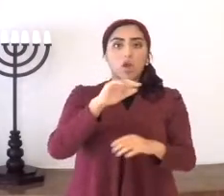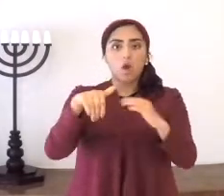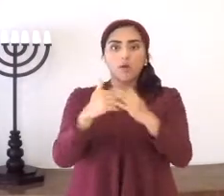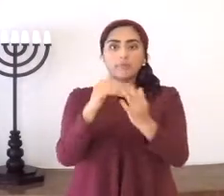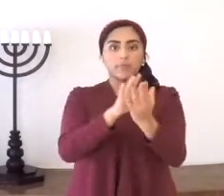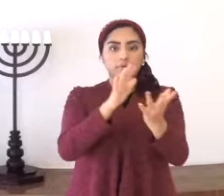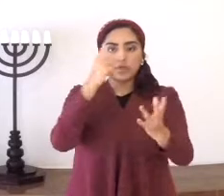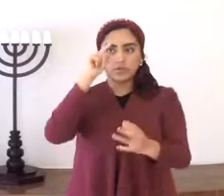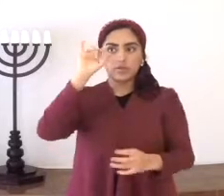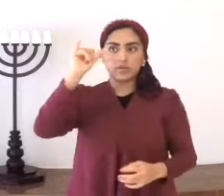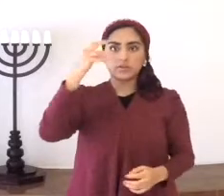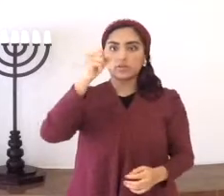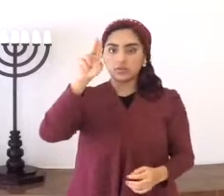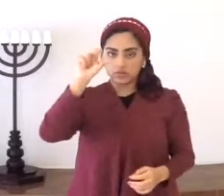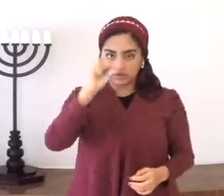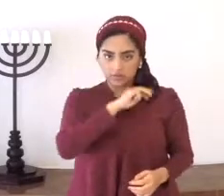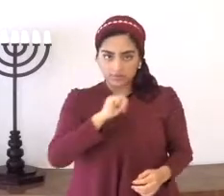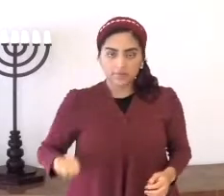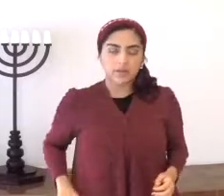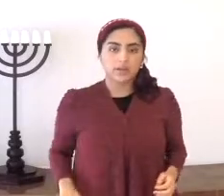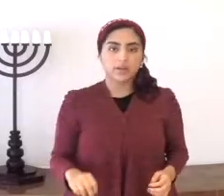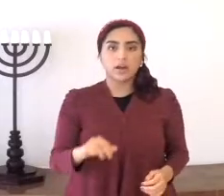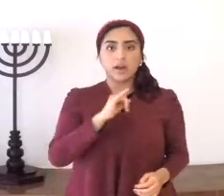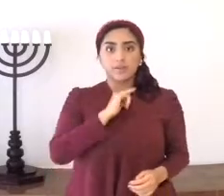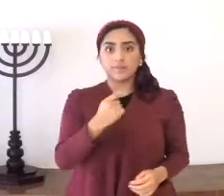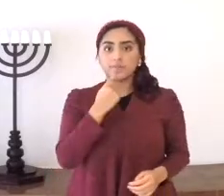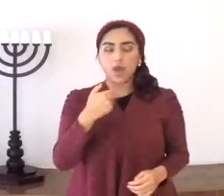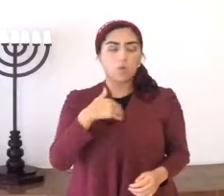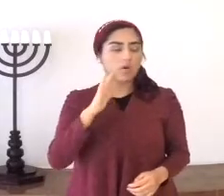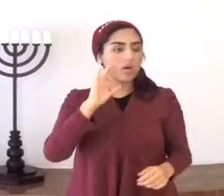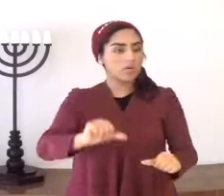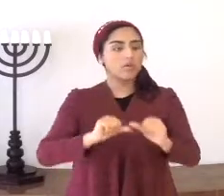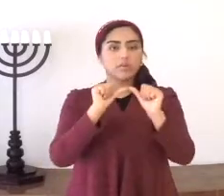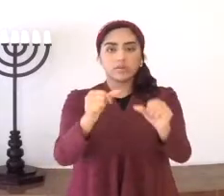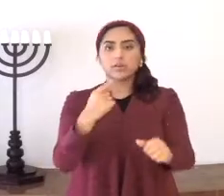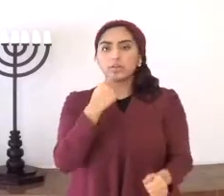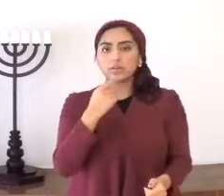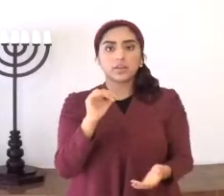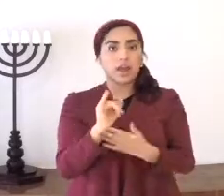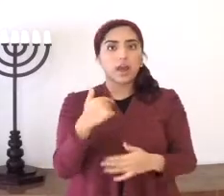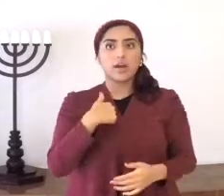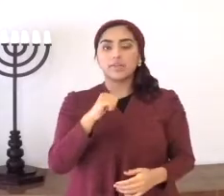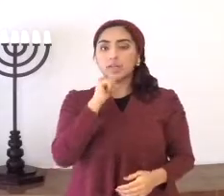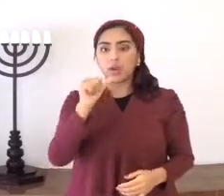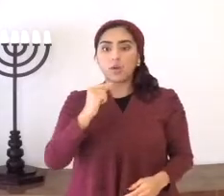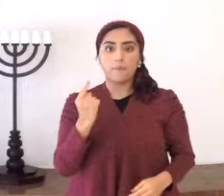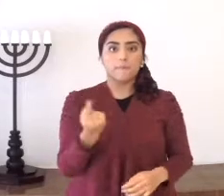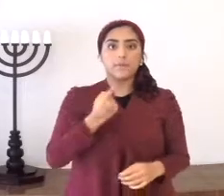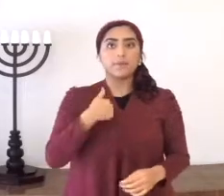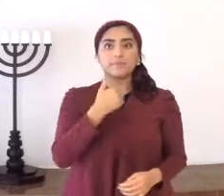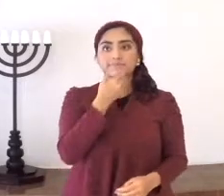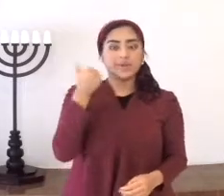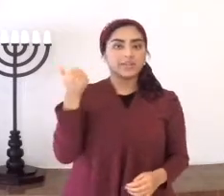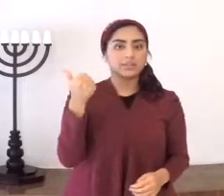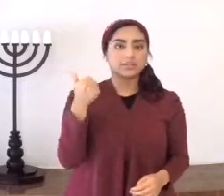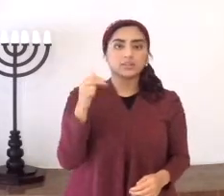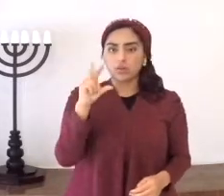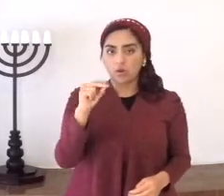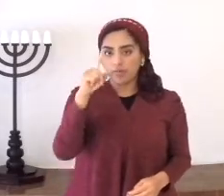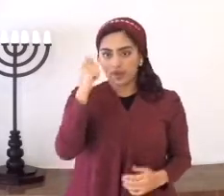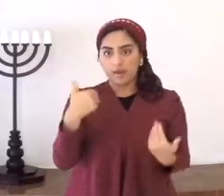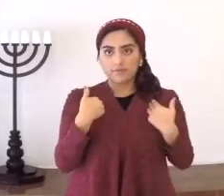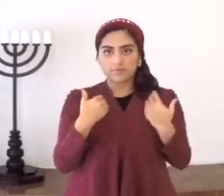Lógico, la gloria solamente es para Yahshua HaMashiach. Yo estoy diciendo, y lo seguiré diciendo, que no soy el único ni el